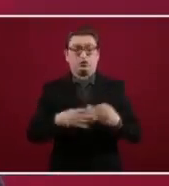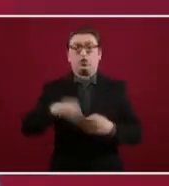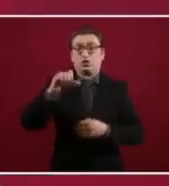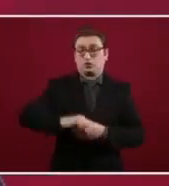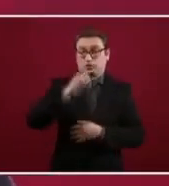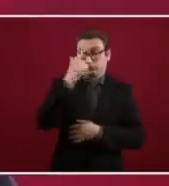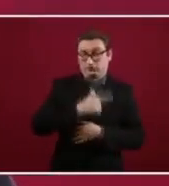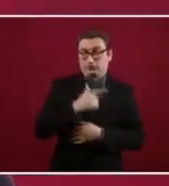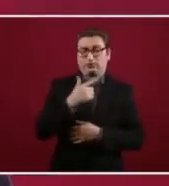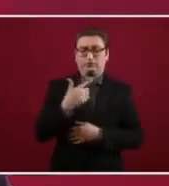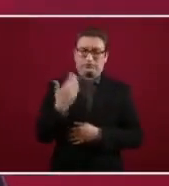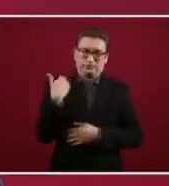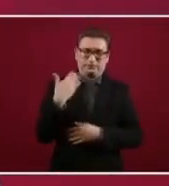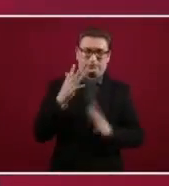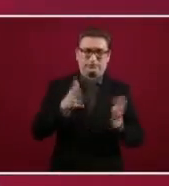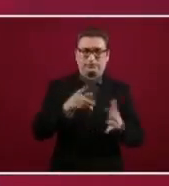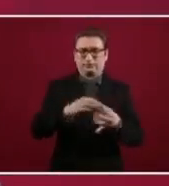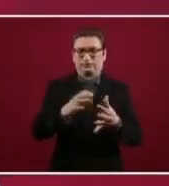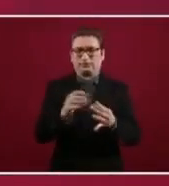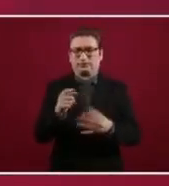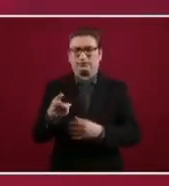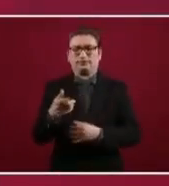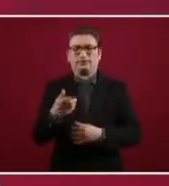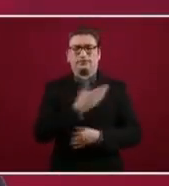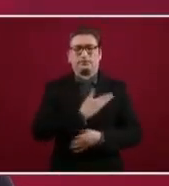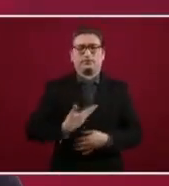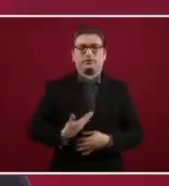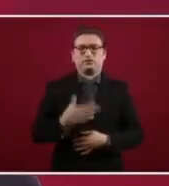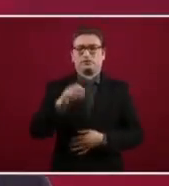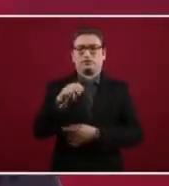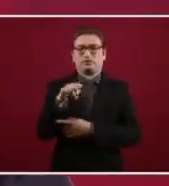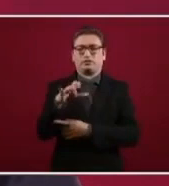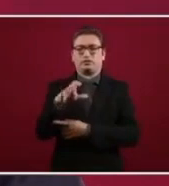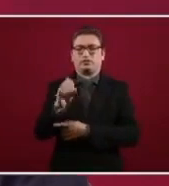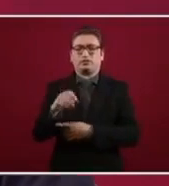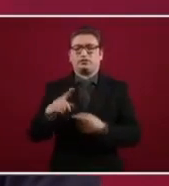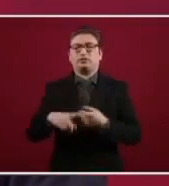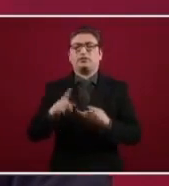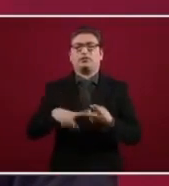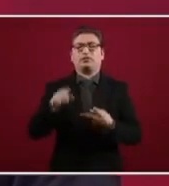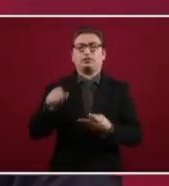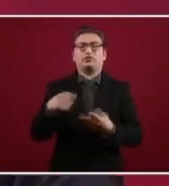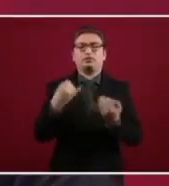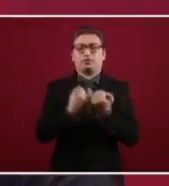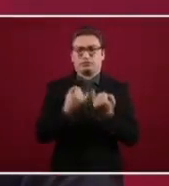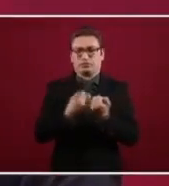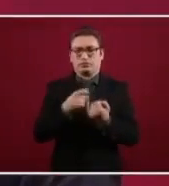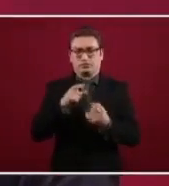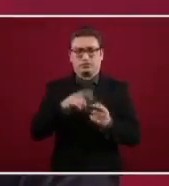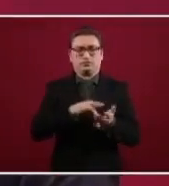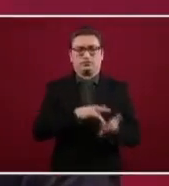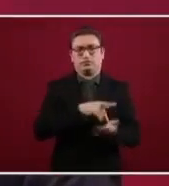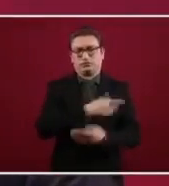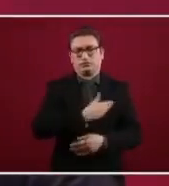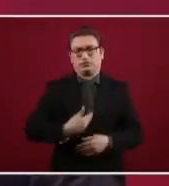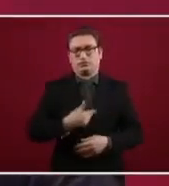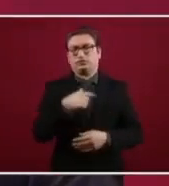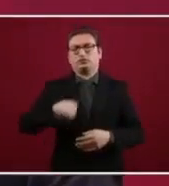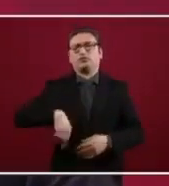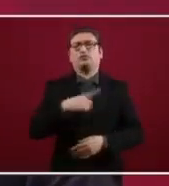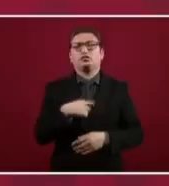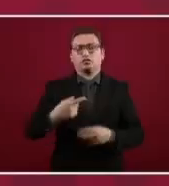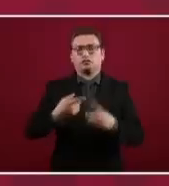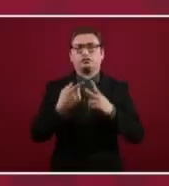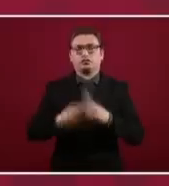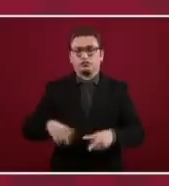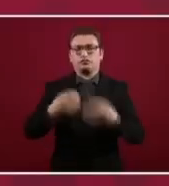noche como lo mencionó el presidente de concanaco y haciendo refuerzo a lo que dijo el señor presidente vamos a